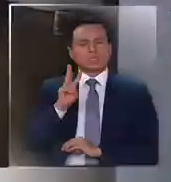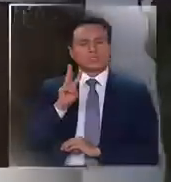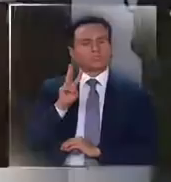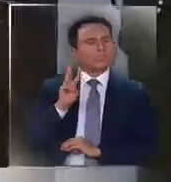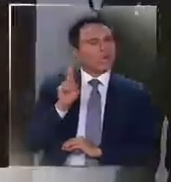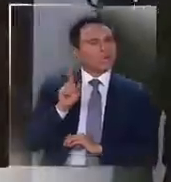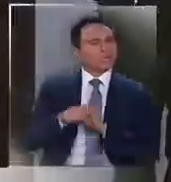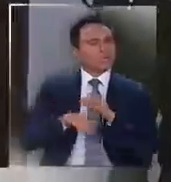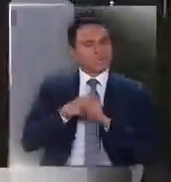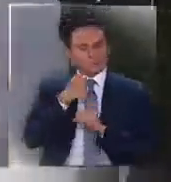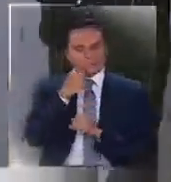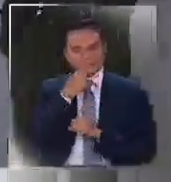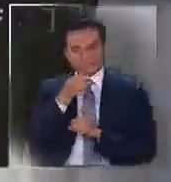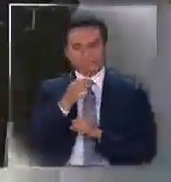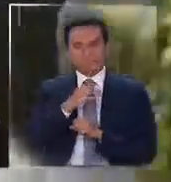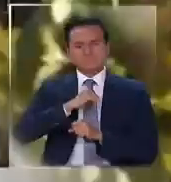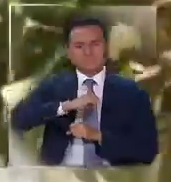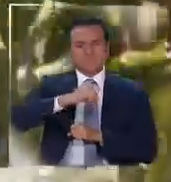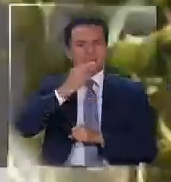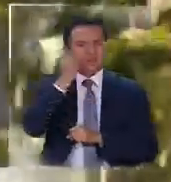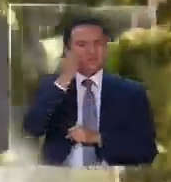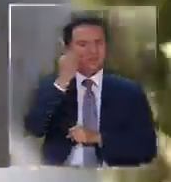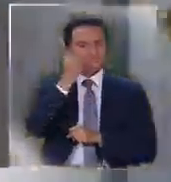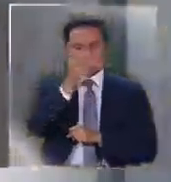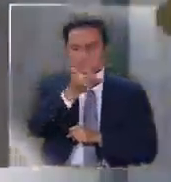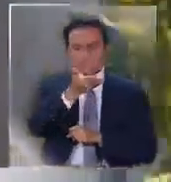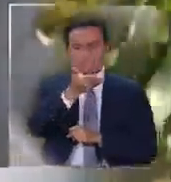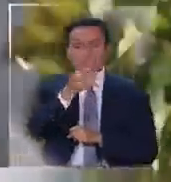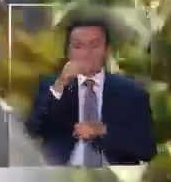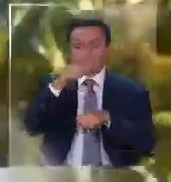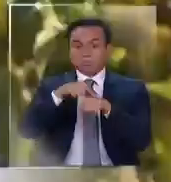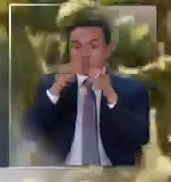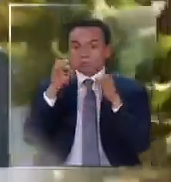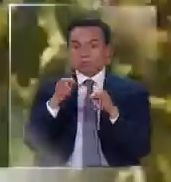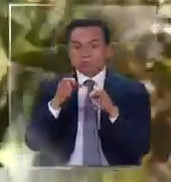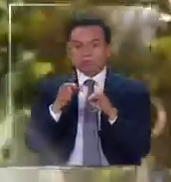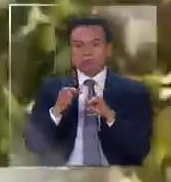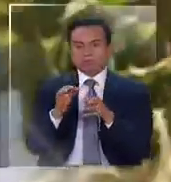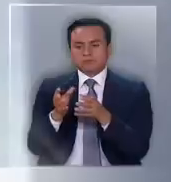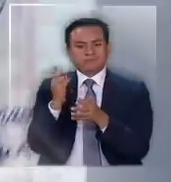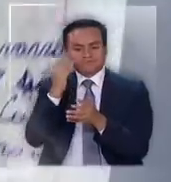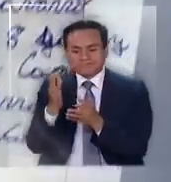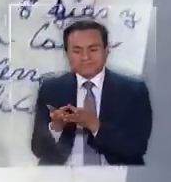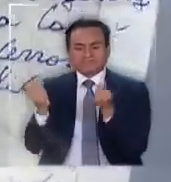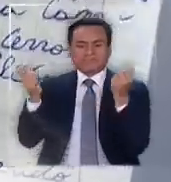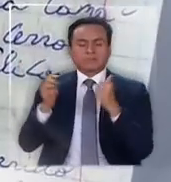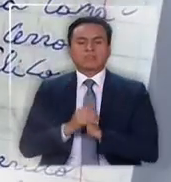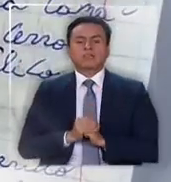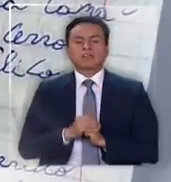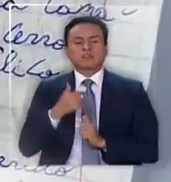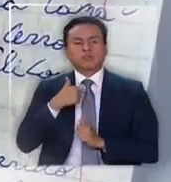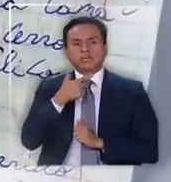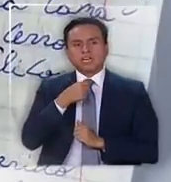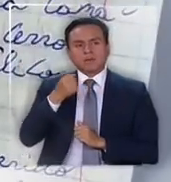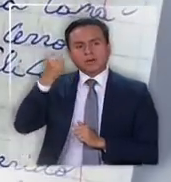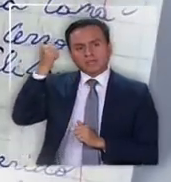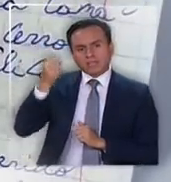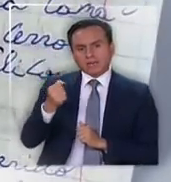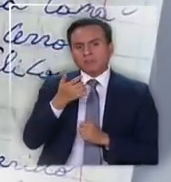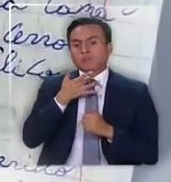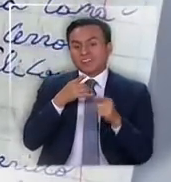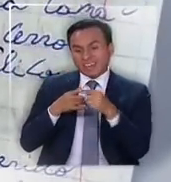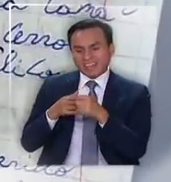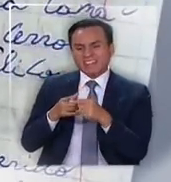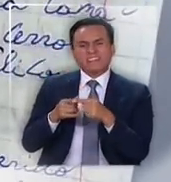años asegura era contra el abuelo de la niña, en ese momento desaparecida. La quería matar porque la niña